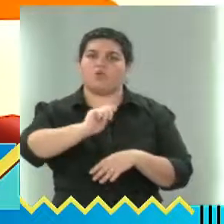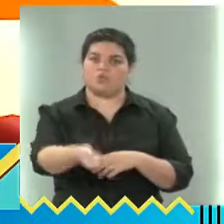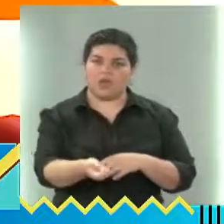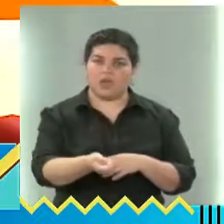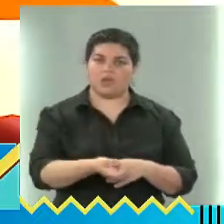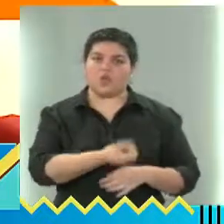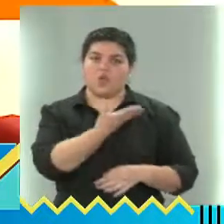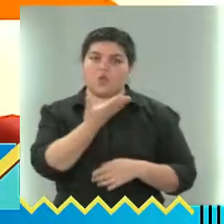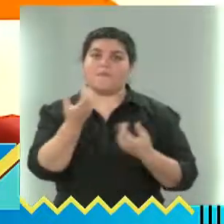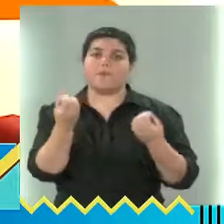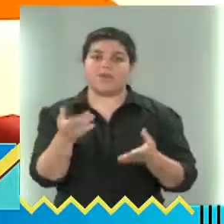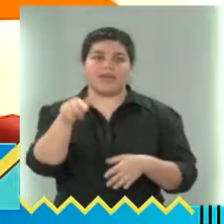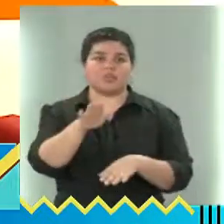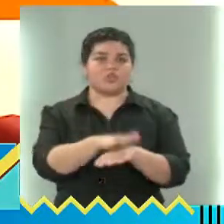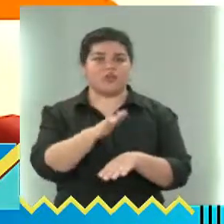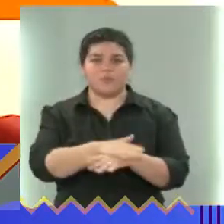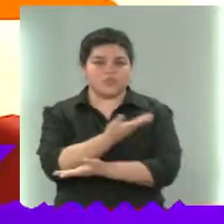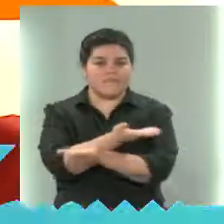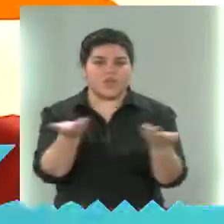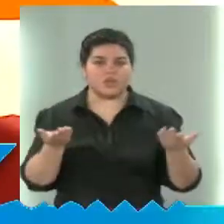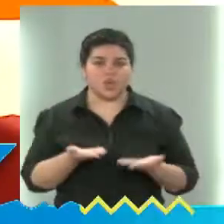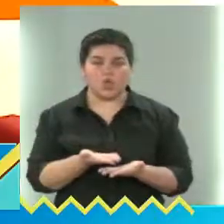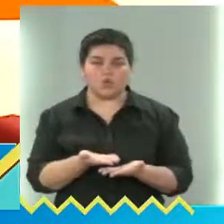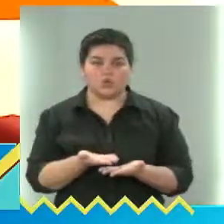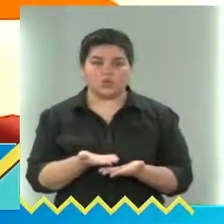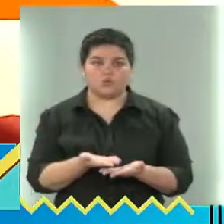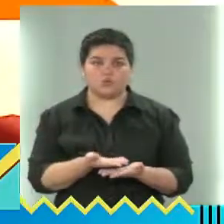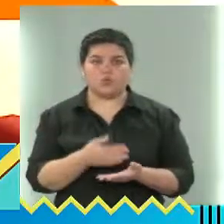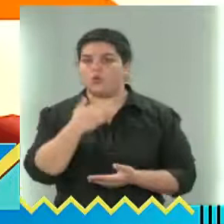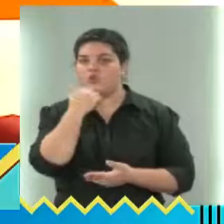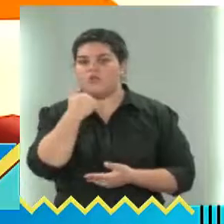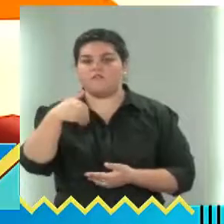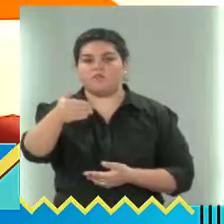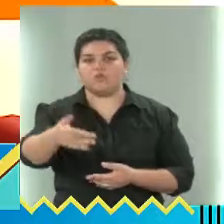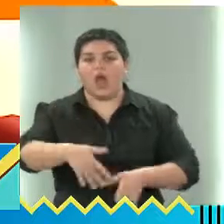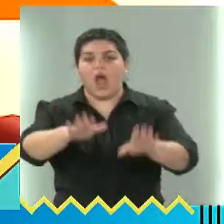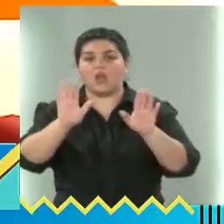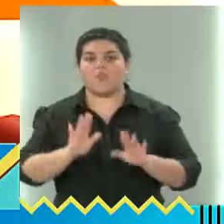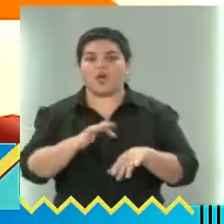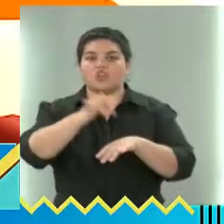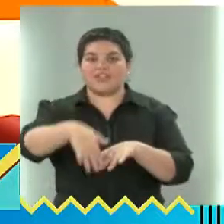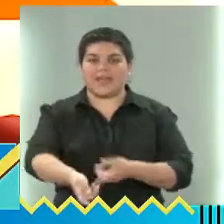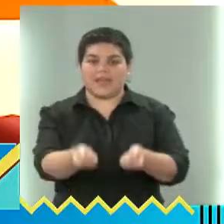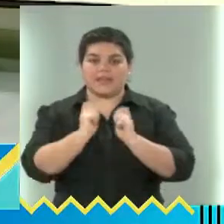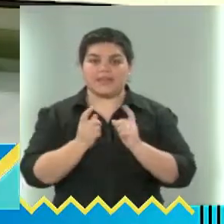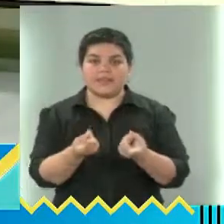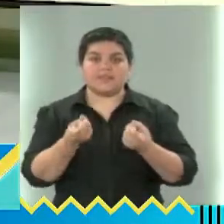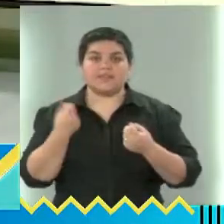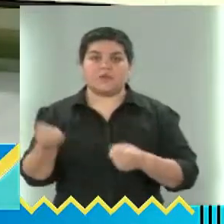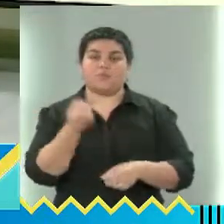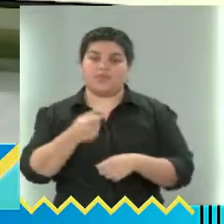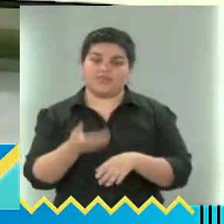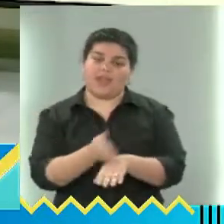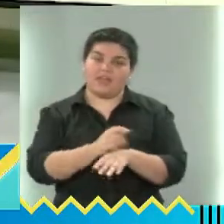porque nos involucra toda la donación voluntaria de sangre, ya que no sabemos en qué momento podemos llegar a necesitar de una transfusión. Bien, perfecto,